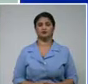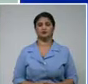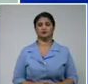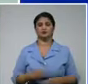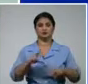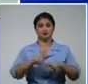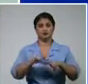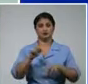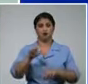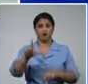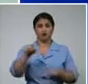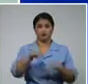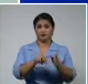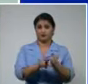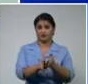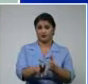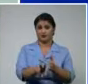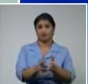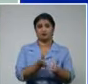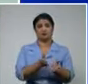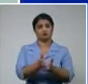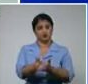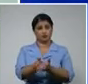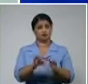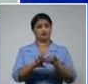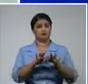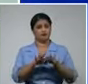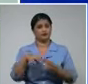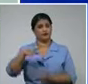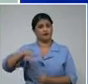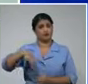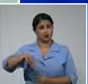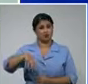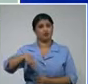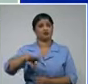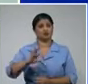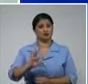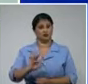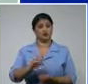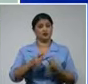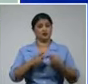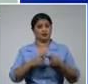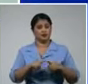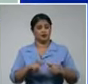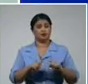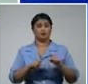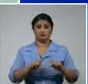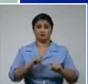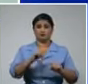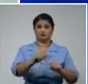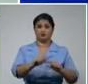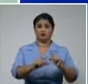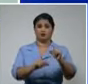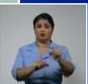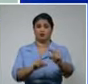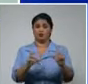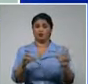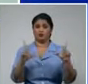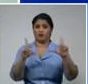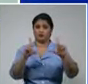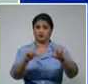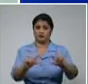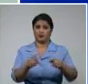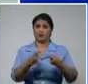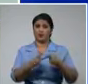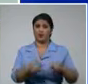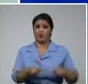de la enfermedad, eso lo discutimos todas las noches, y de todas formas esta reducción ayer todavía